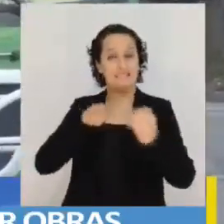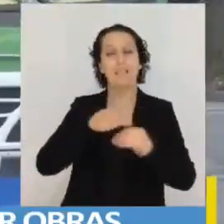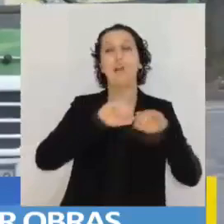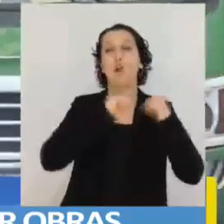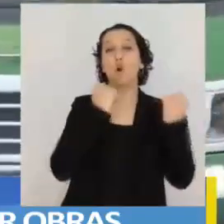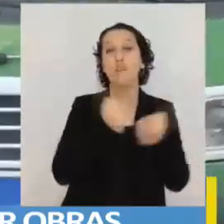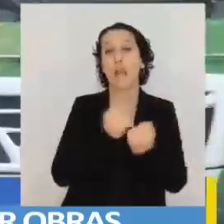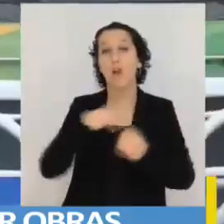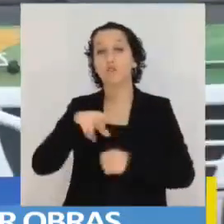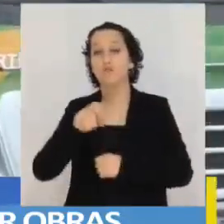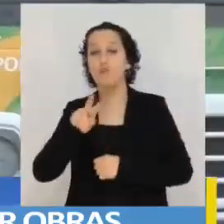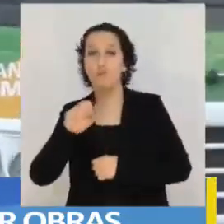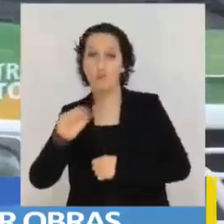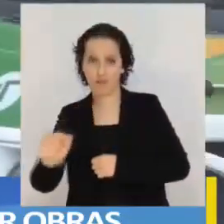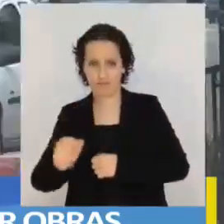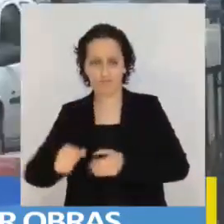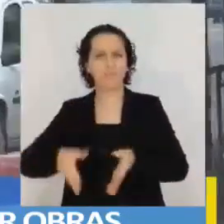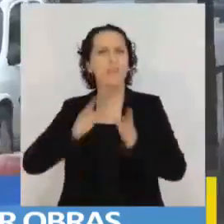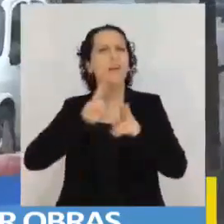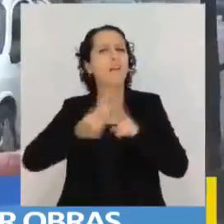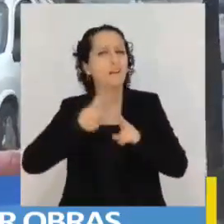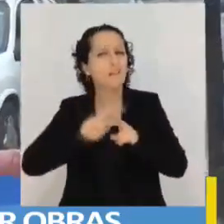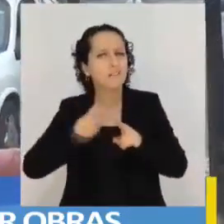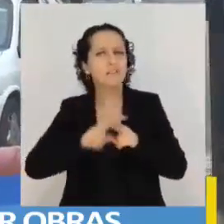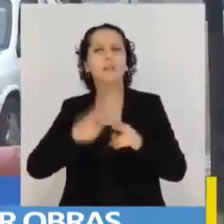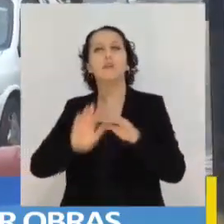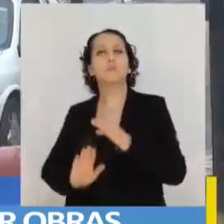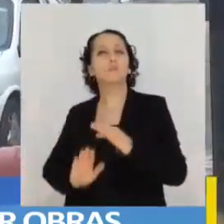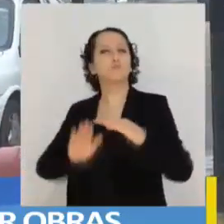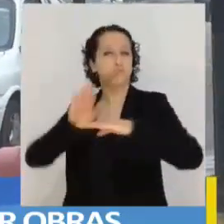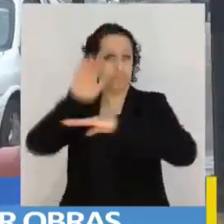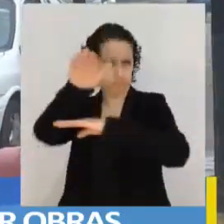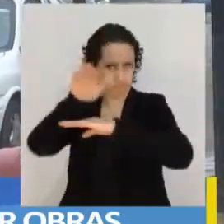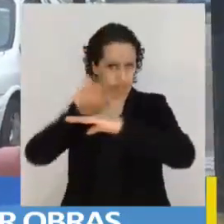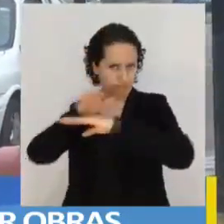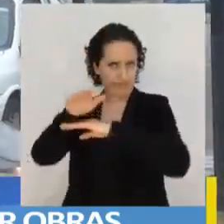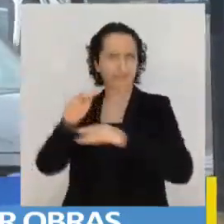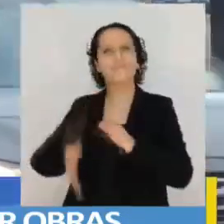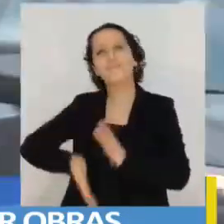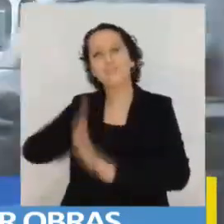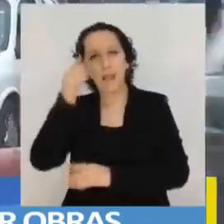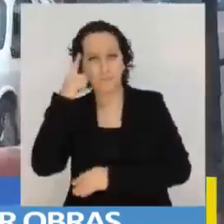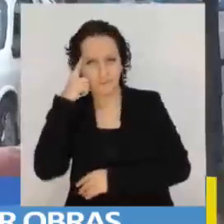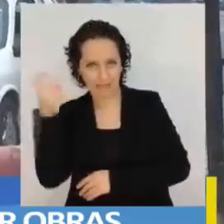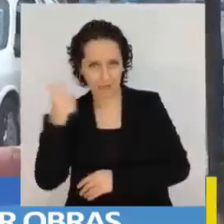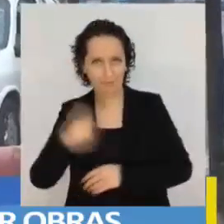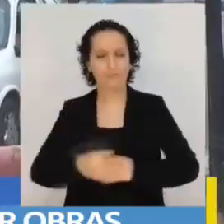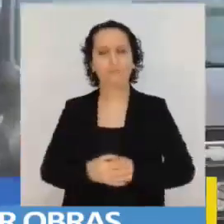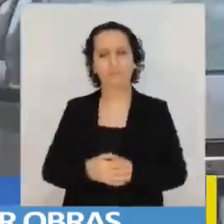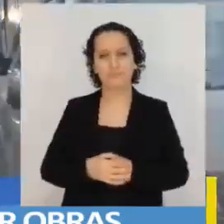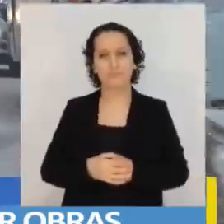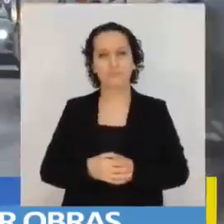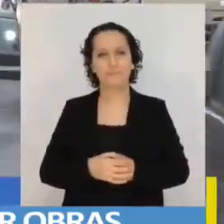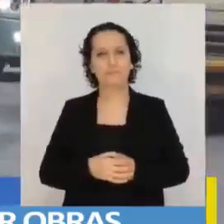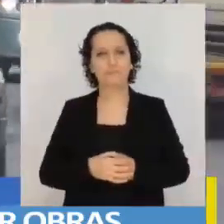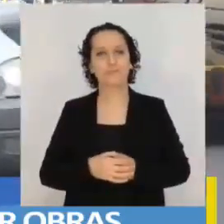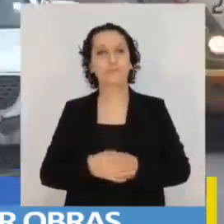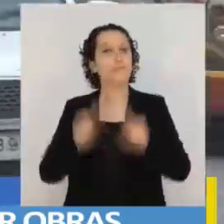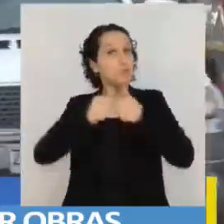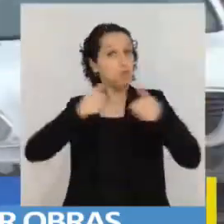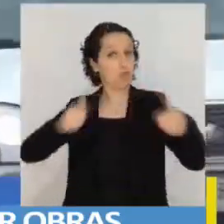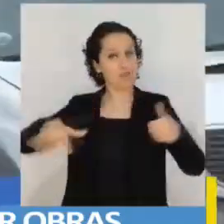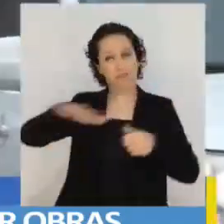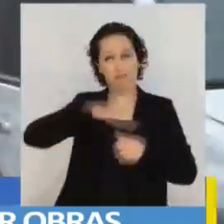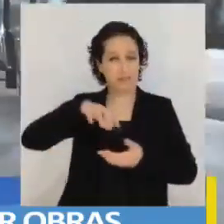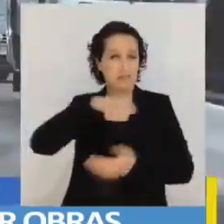Novoa, que en esta etapa construirá un paso a desnivel en dirección a Penco. Autoridades locales